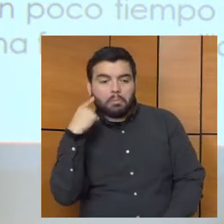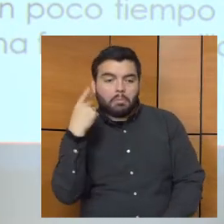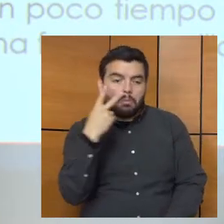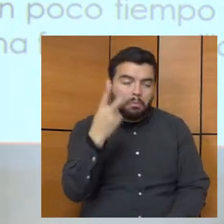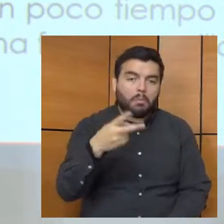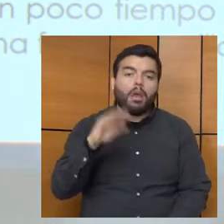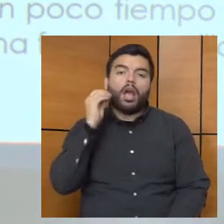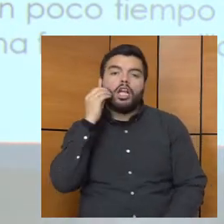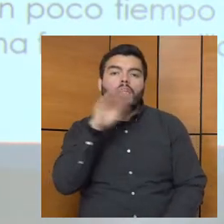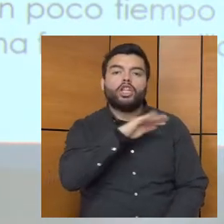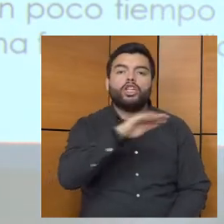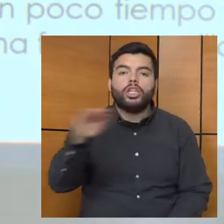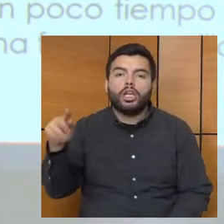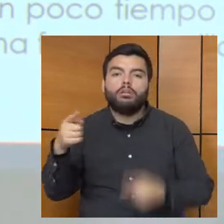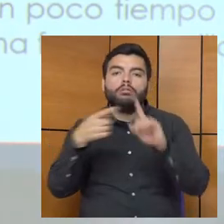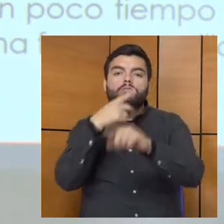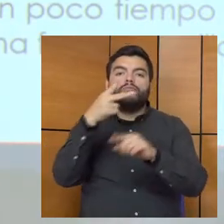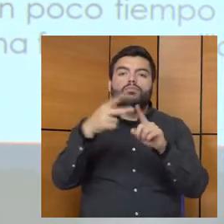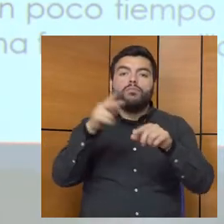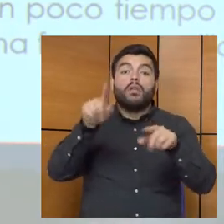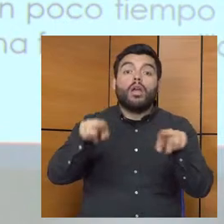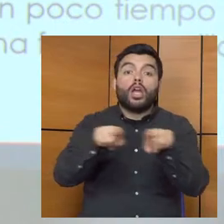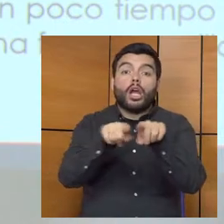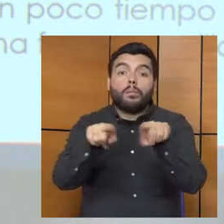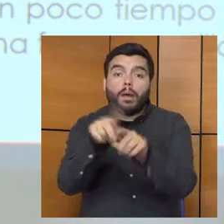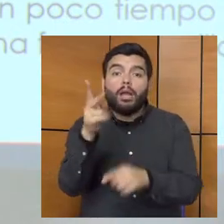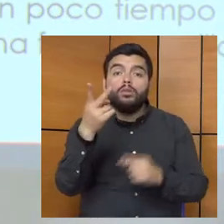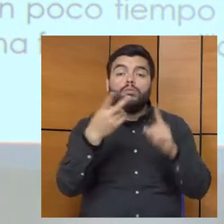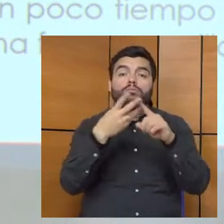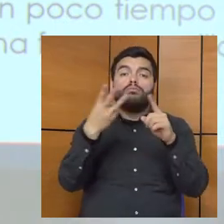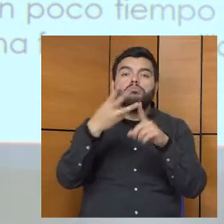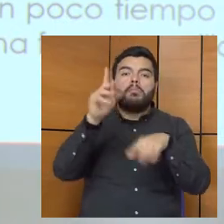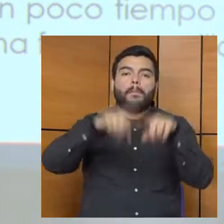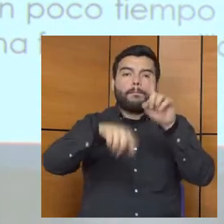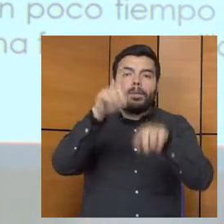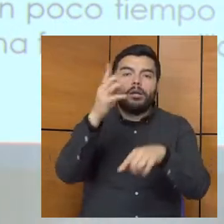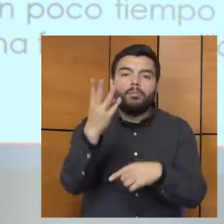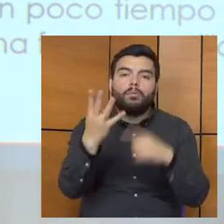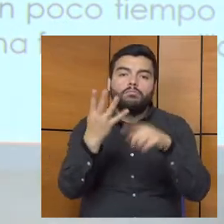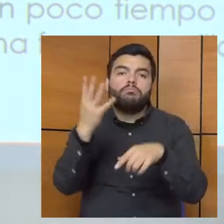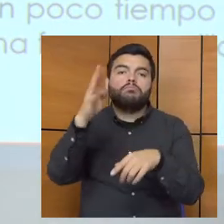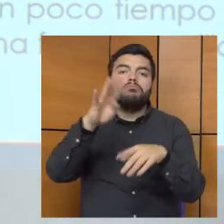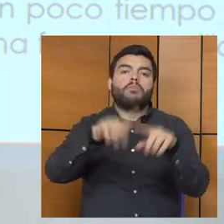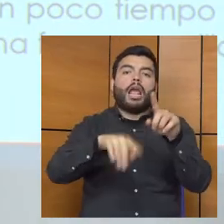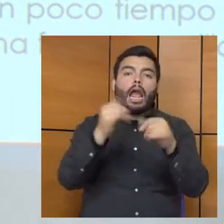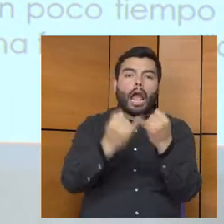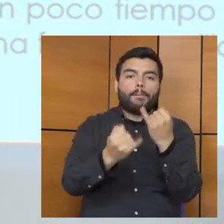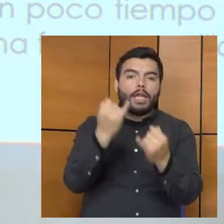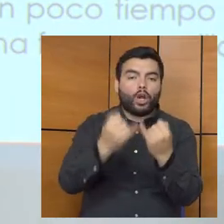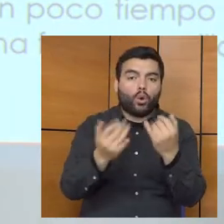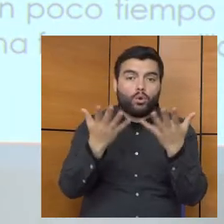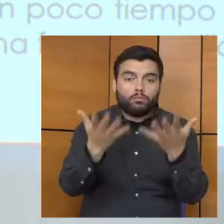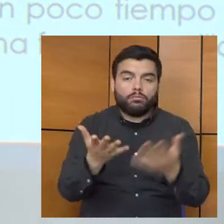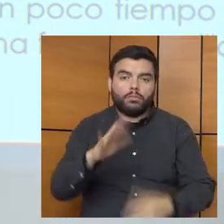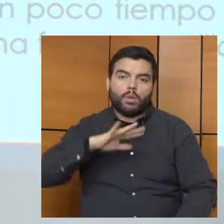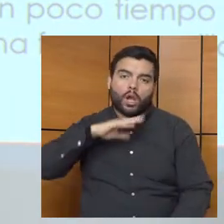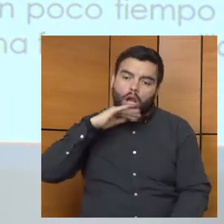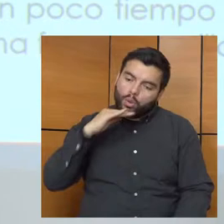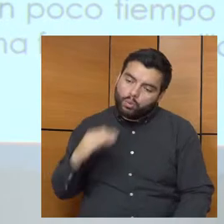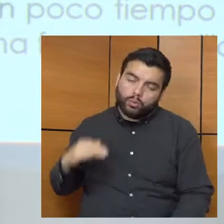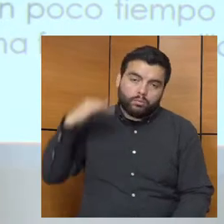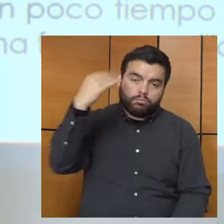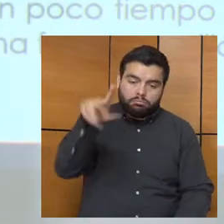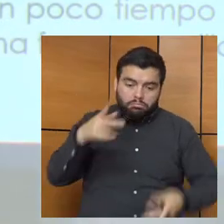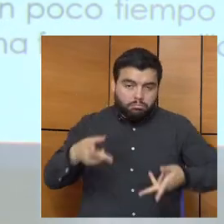nietos, a hermanos, a primos y amigos, ¿no? Y eso pues una persona, las personas mayores que suelen tener bastante tiempo